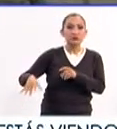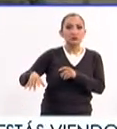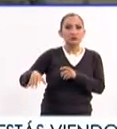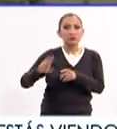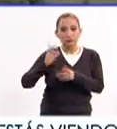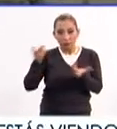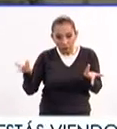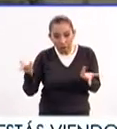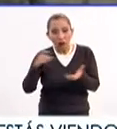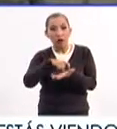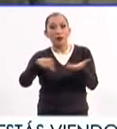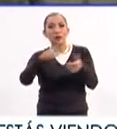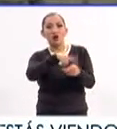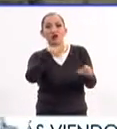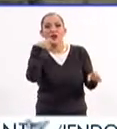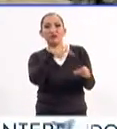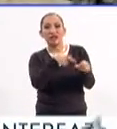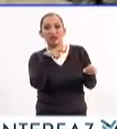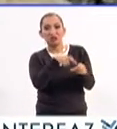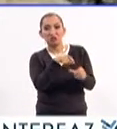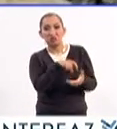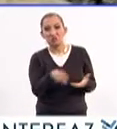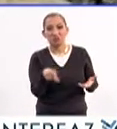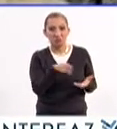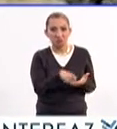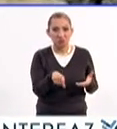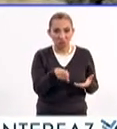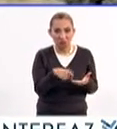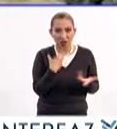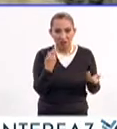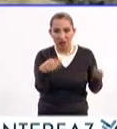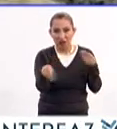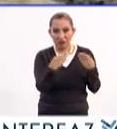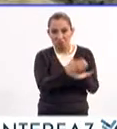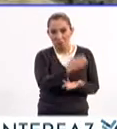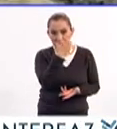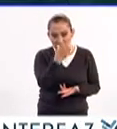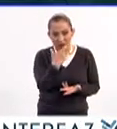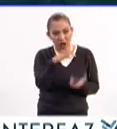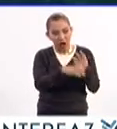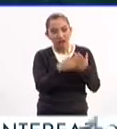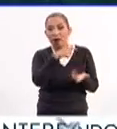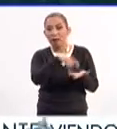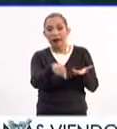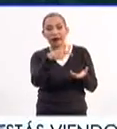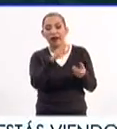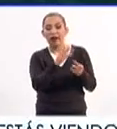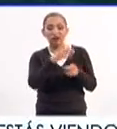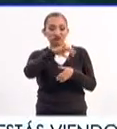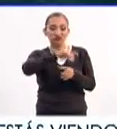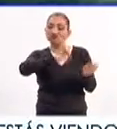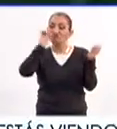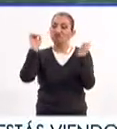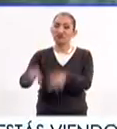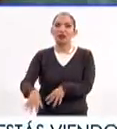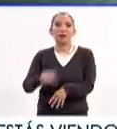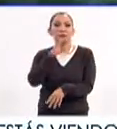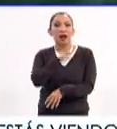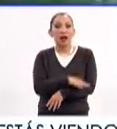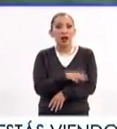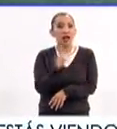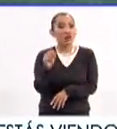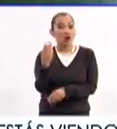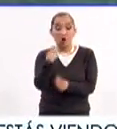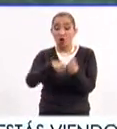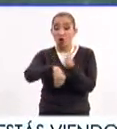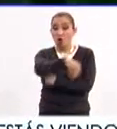cuando compramos refrescos en plástico y cosas así, y los tiramos de forma inapropiada y no